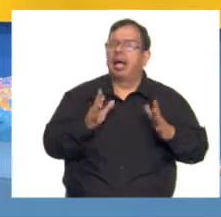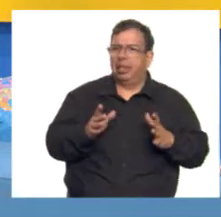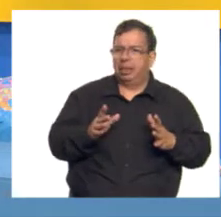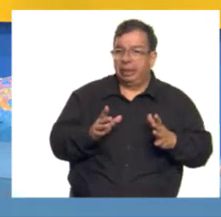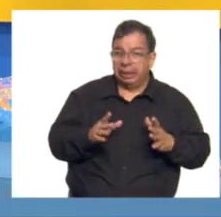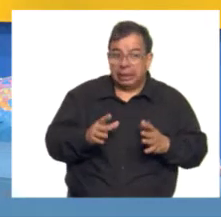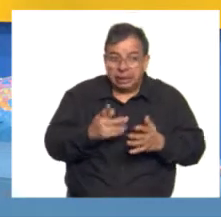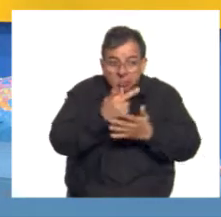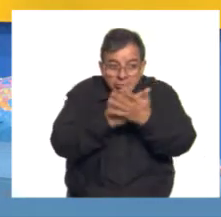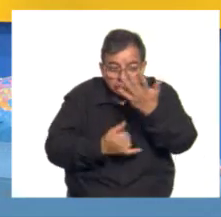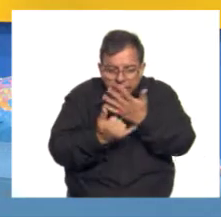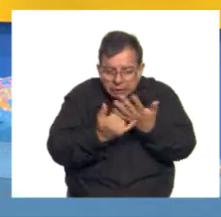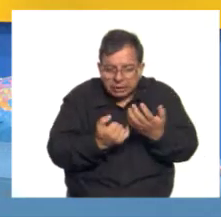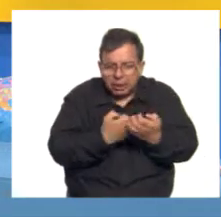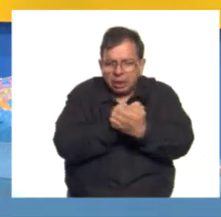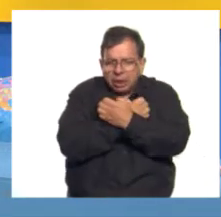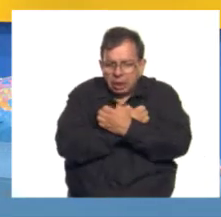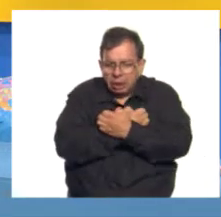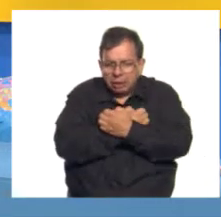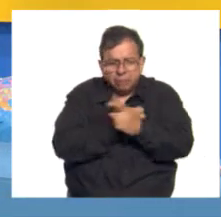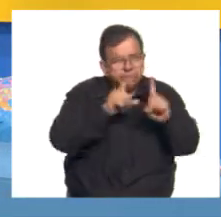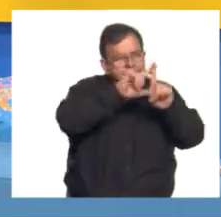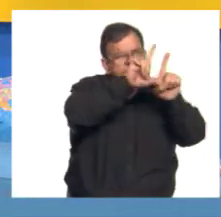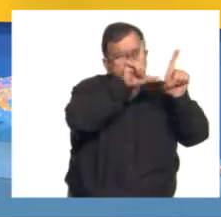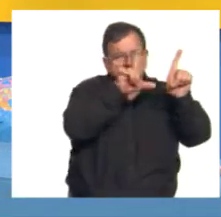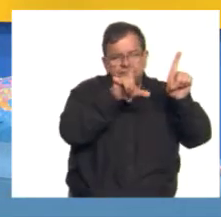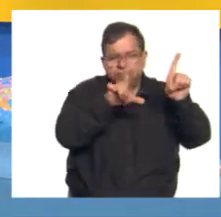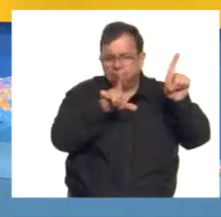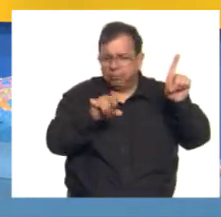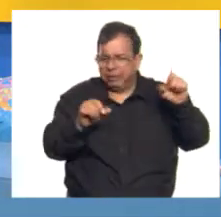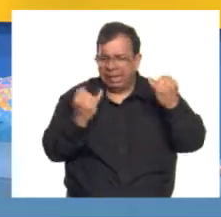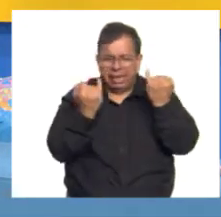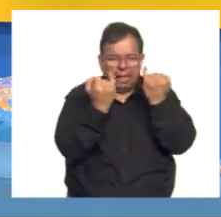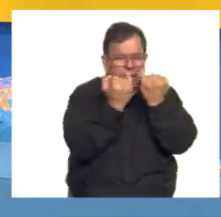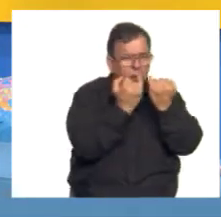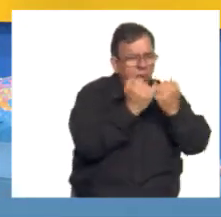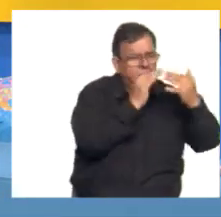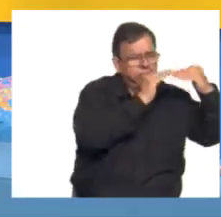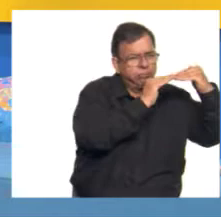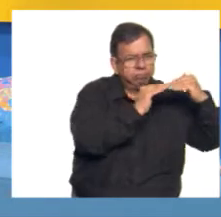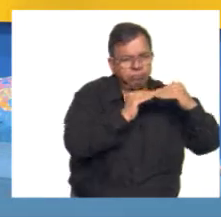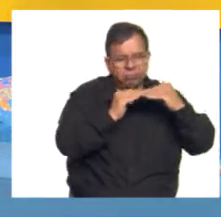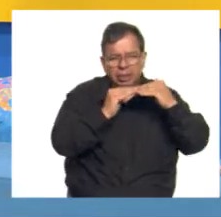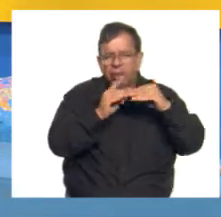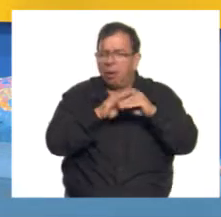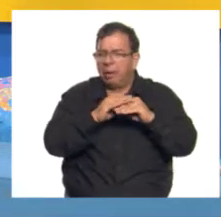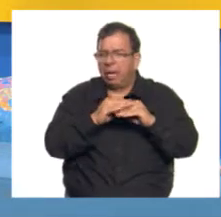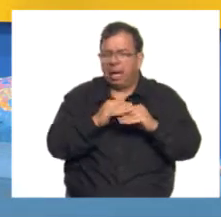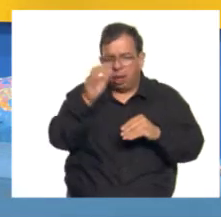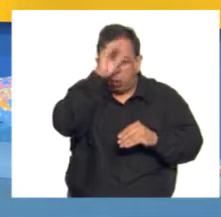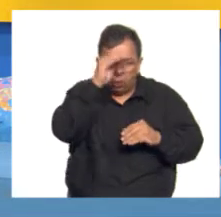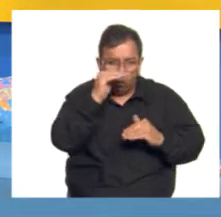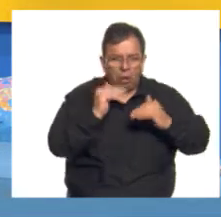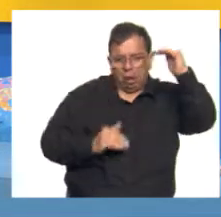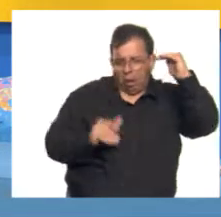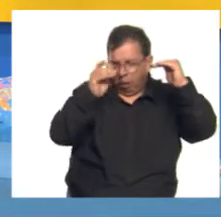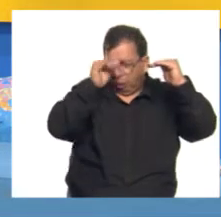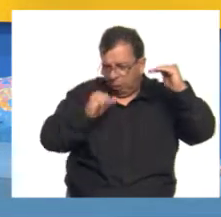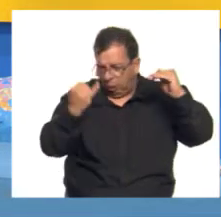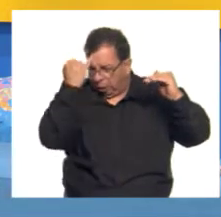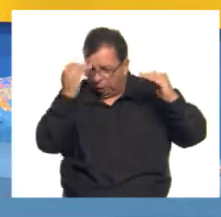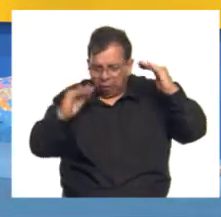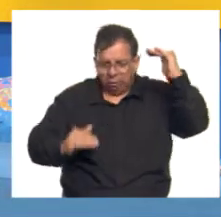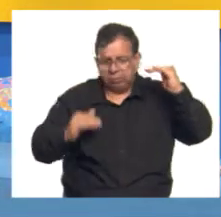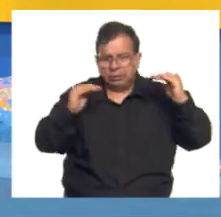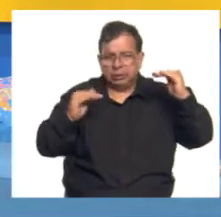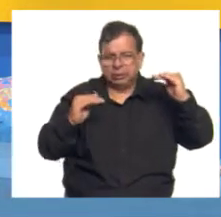estrategia educativa pretendía que la población del país fuera homogénea, que se redujeran las diferencias culturales e ideológicas y que